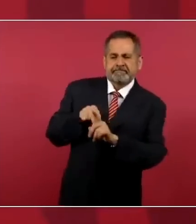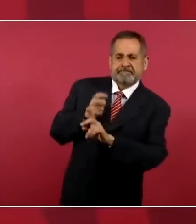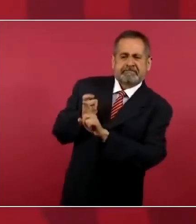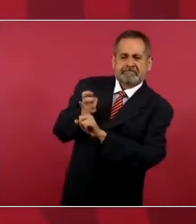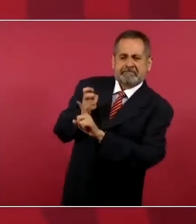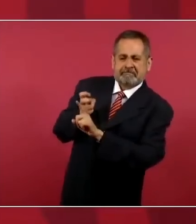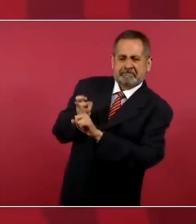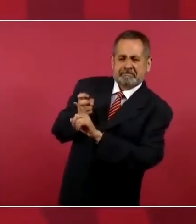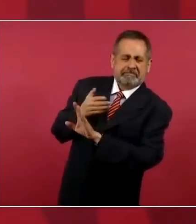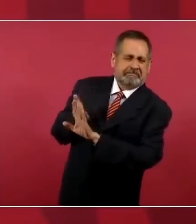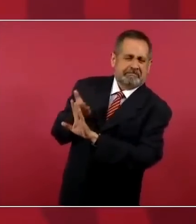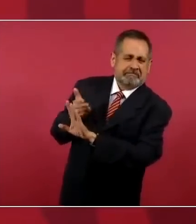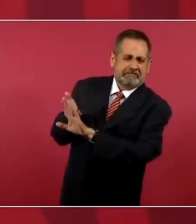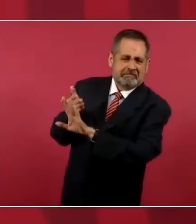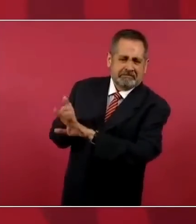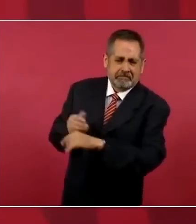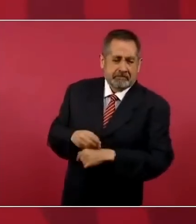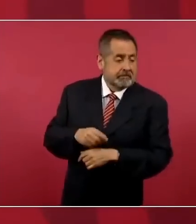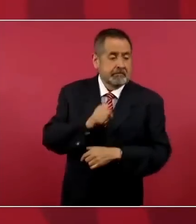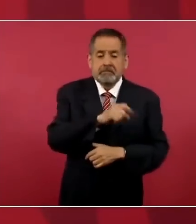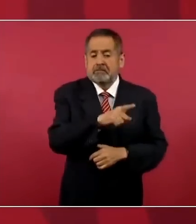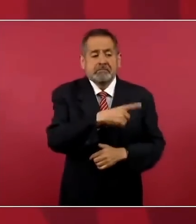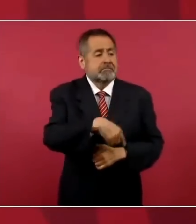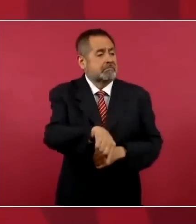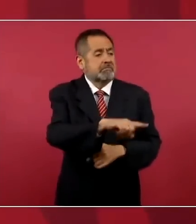pero así está en todos los medios.